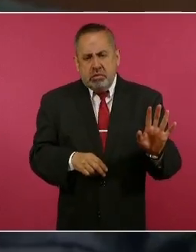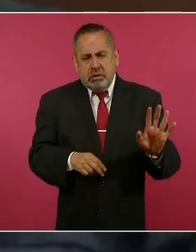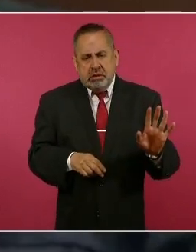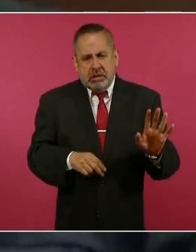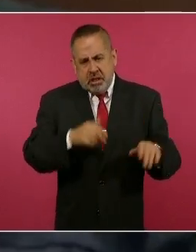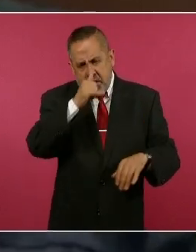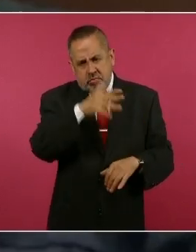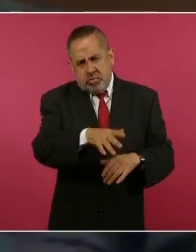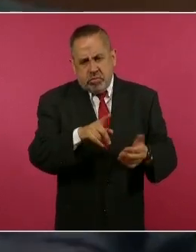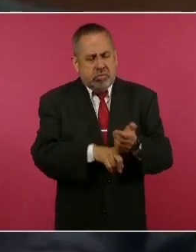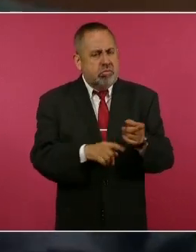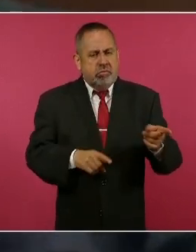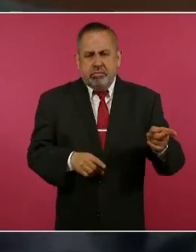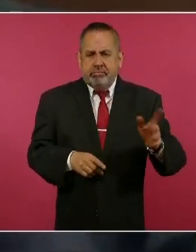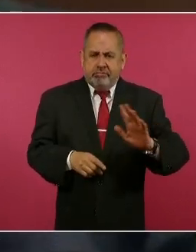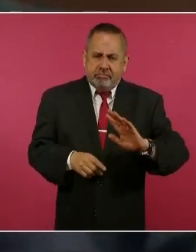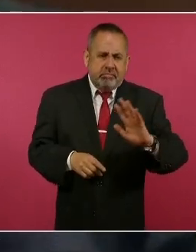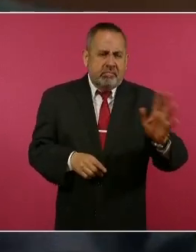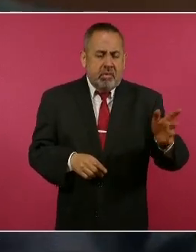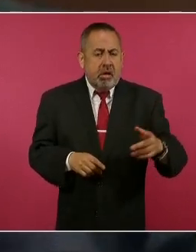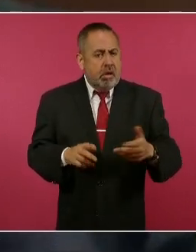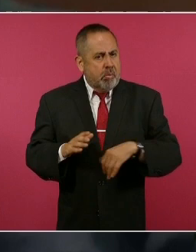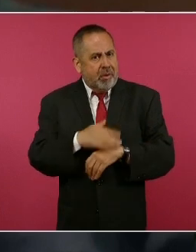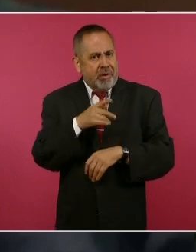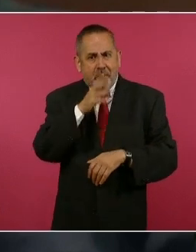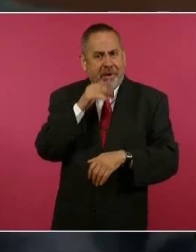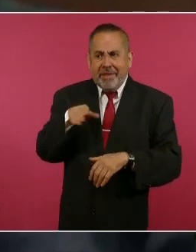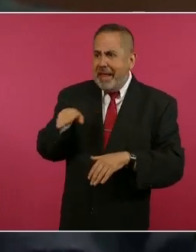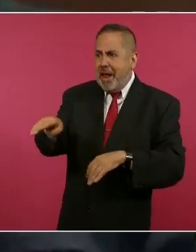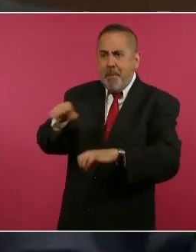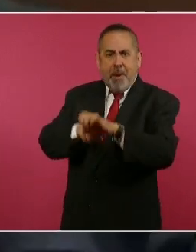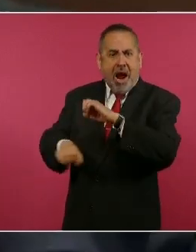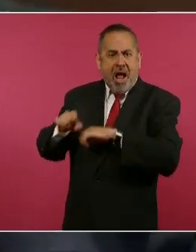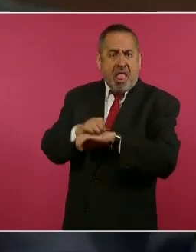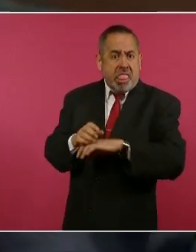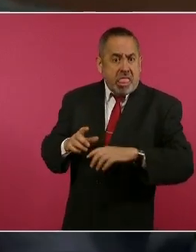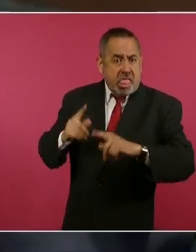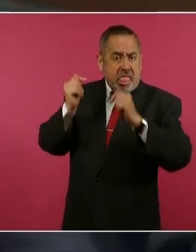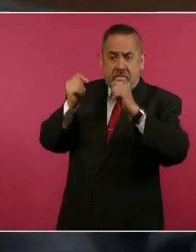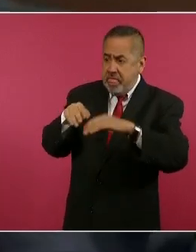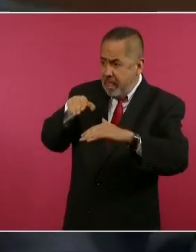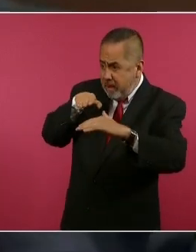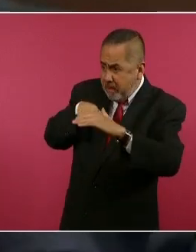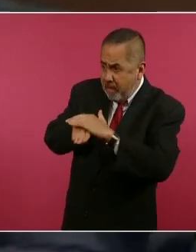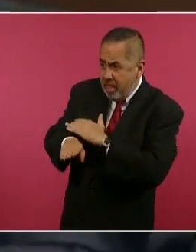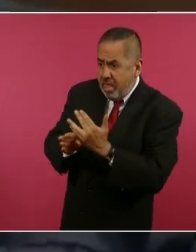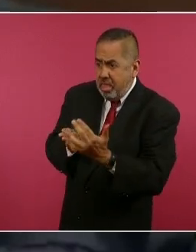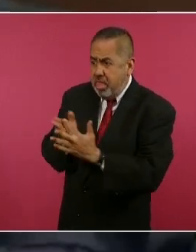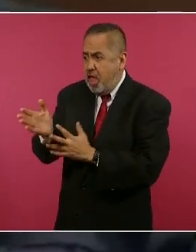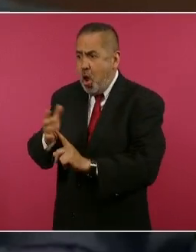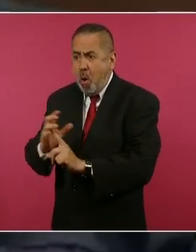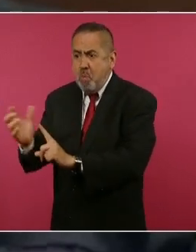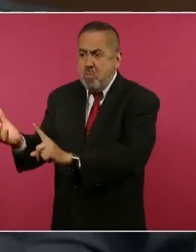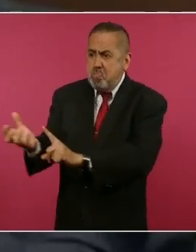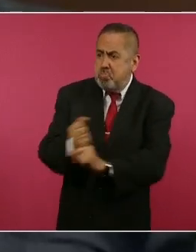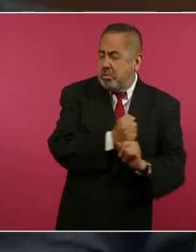respecto a haber arrancado por la fuerza y de manos diplomáticas a Elena